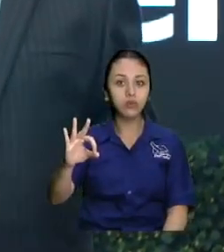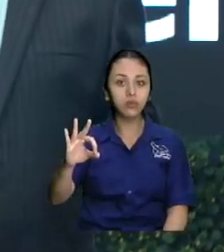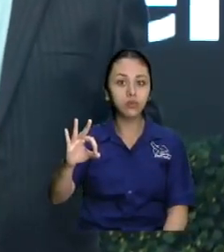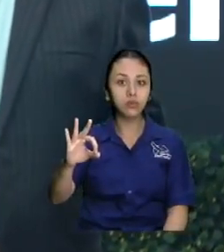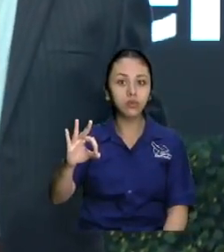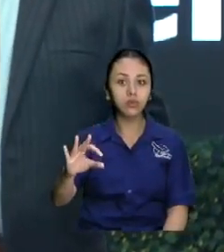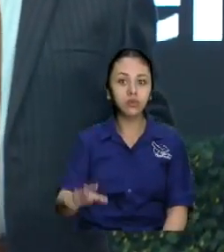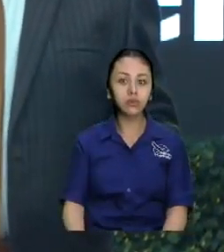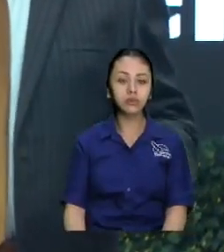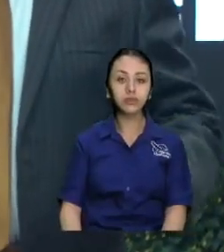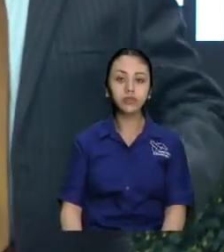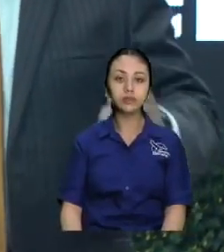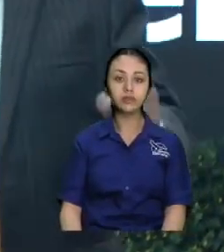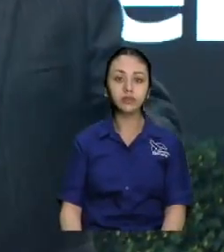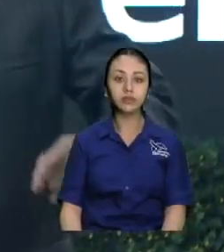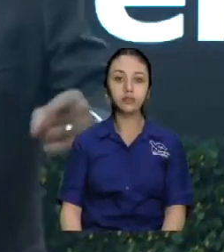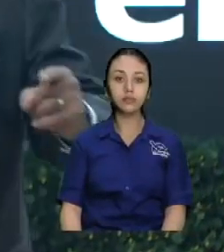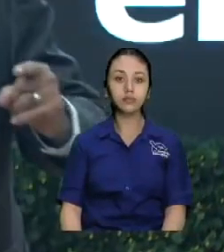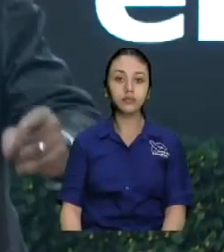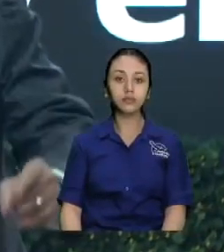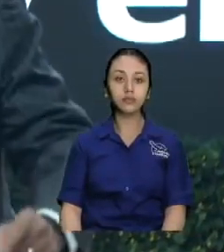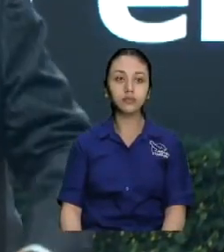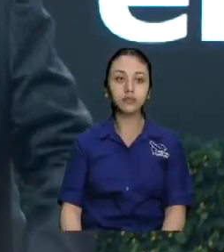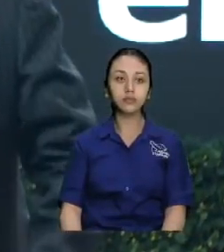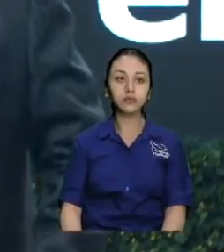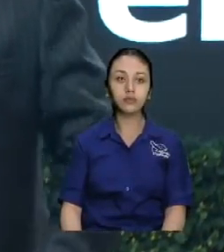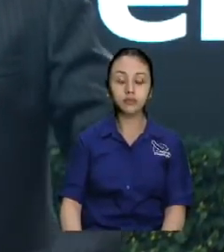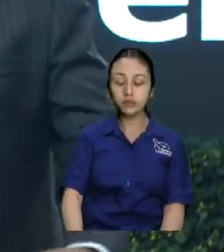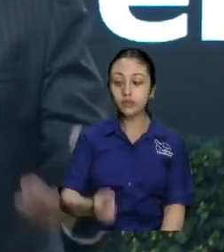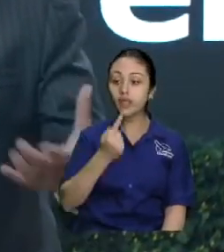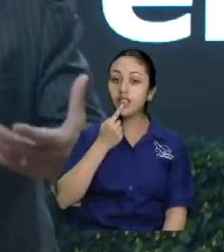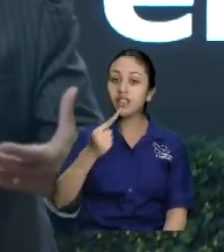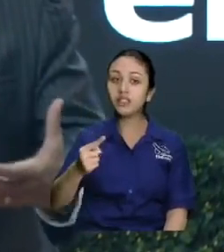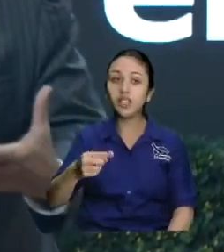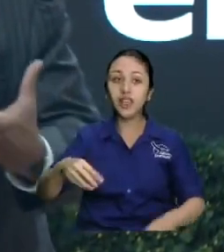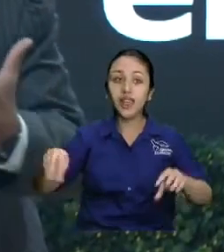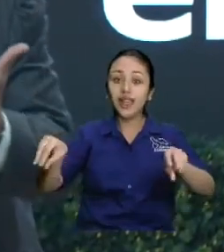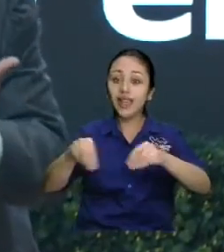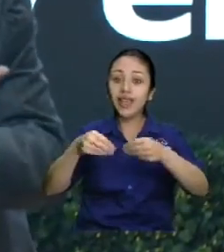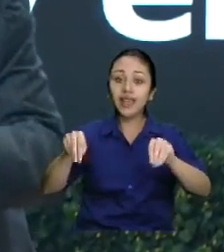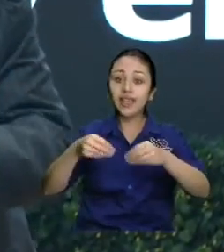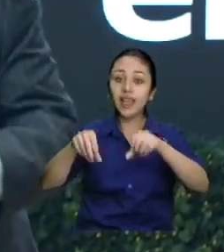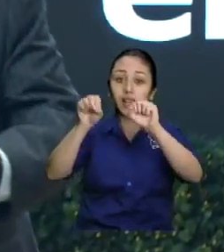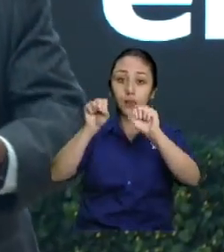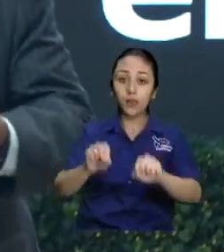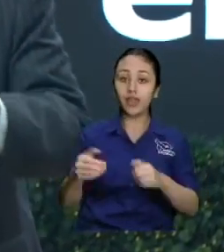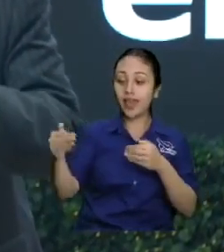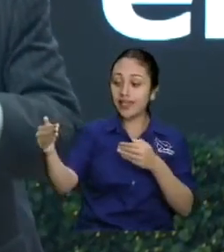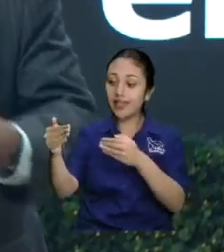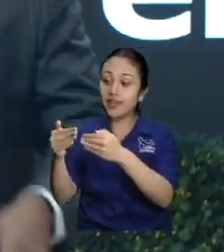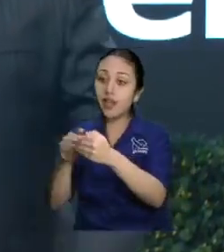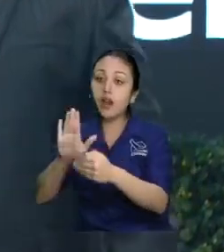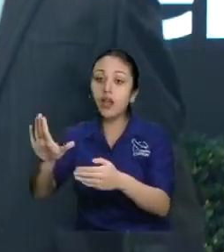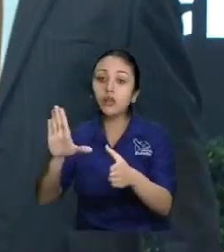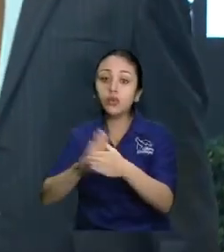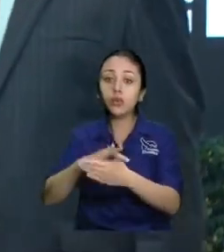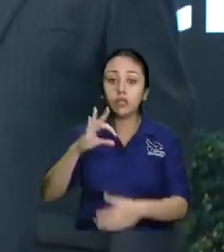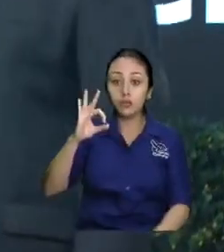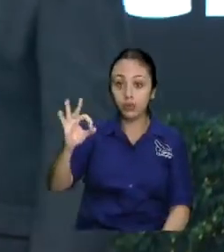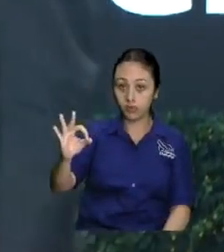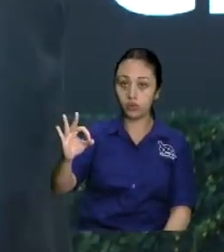Belial que nadie le puede hablar, nadie se le puede acercar para decirle su opinión,